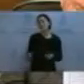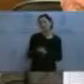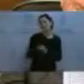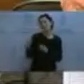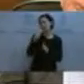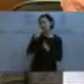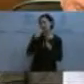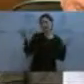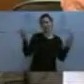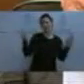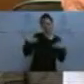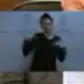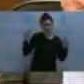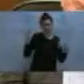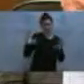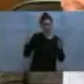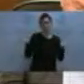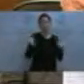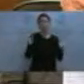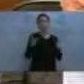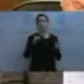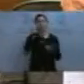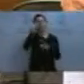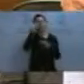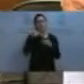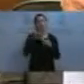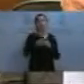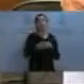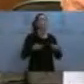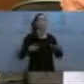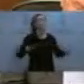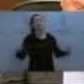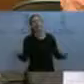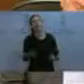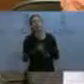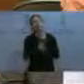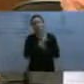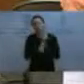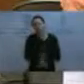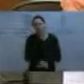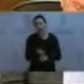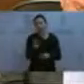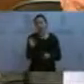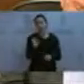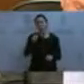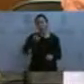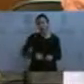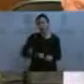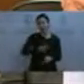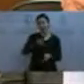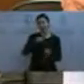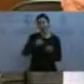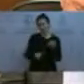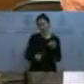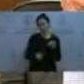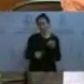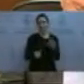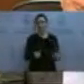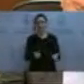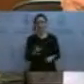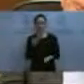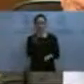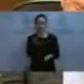datos, o bien porque no le salieron las previsiones, o bien, bueno, pues porque aquí alguien se equivocó, pero yo le voy a decir la verdad.